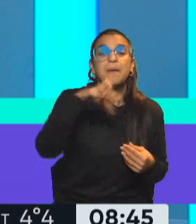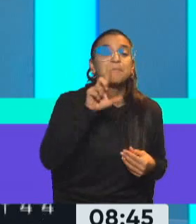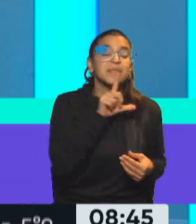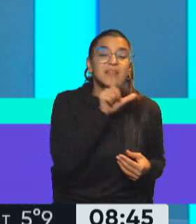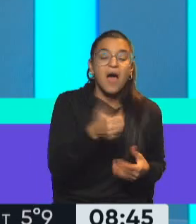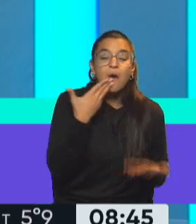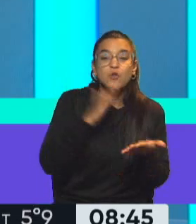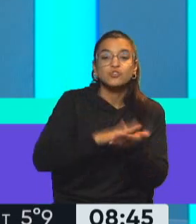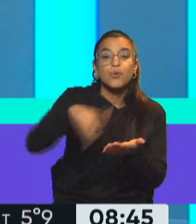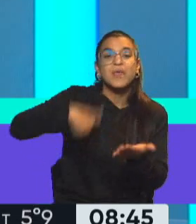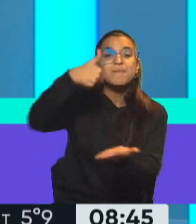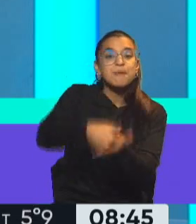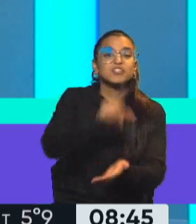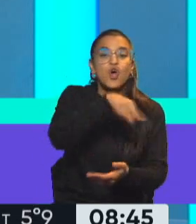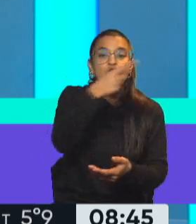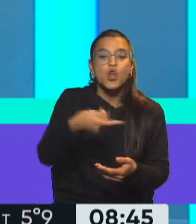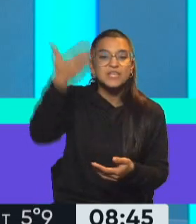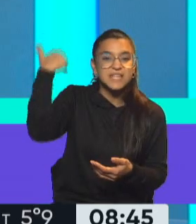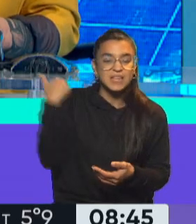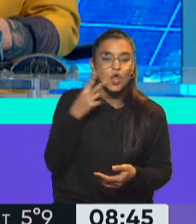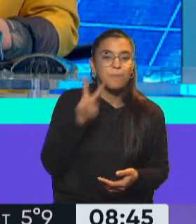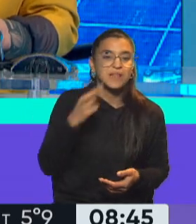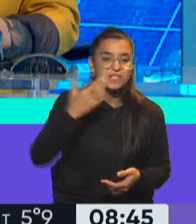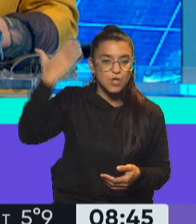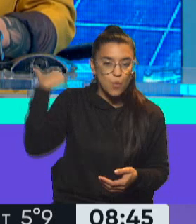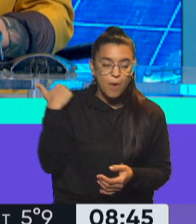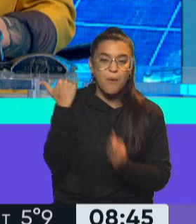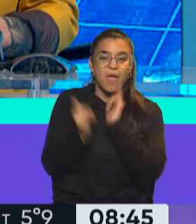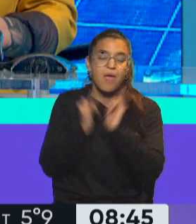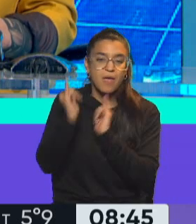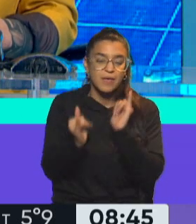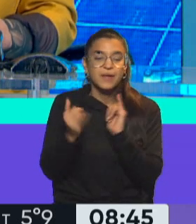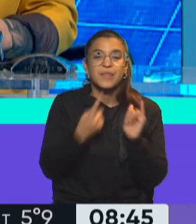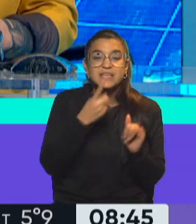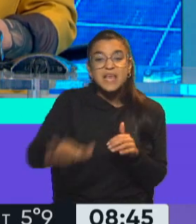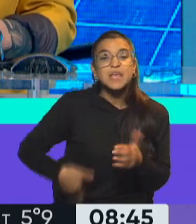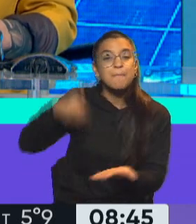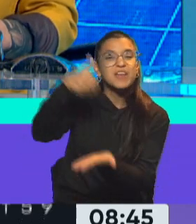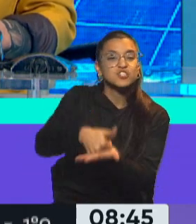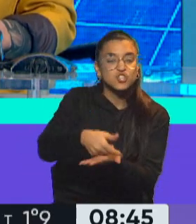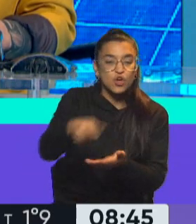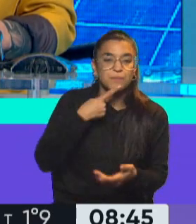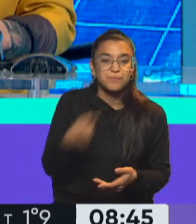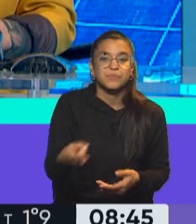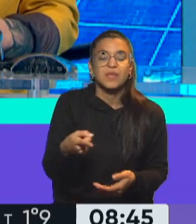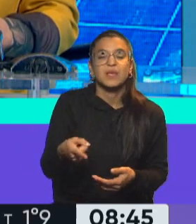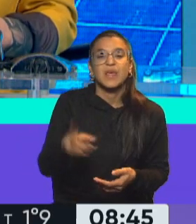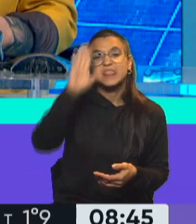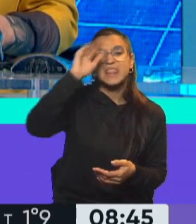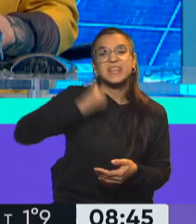de la inversión en el CONICET. En el 2019 ella hizo referencia y destacaba la inversión que la dictadura